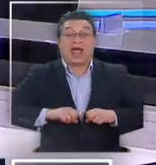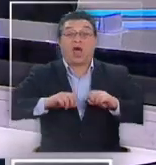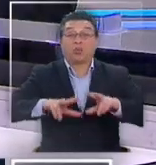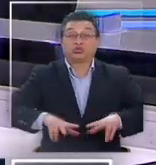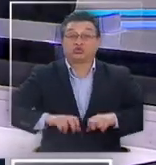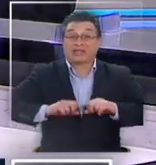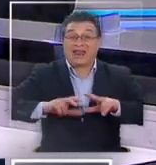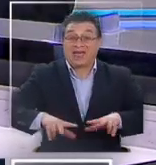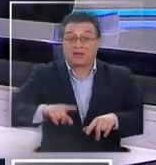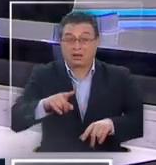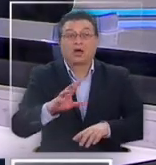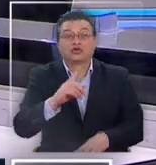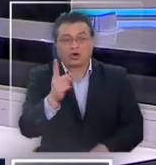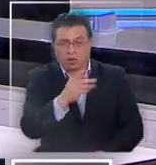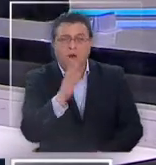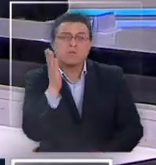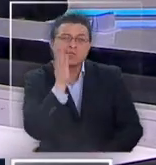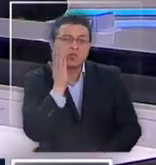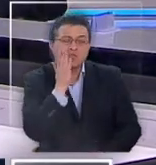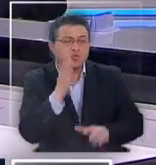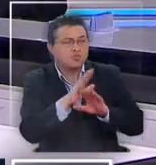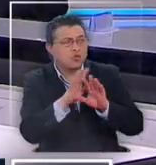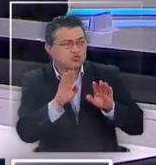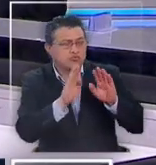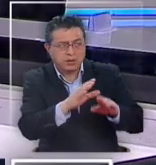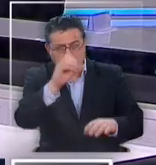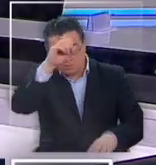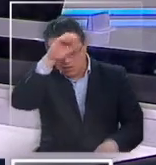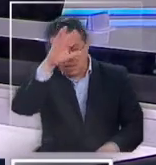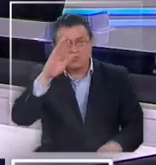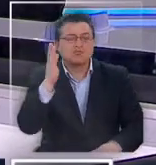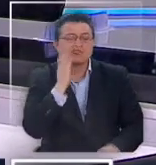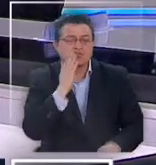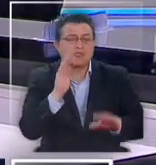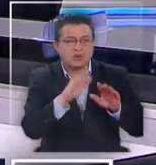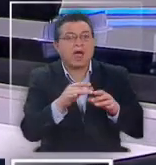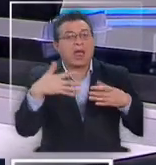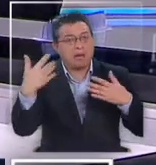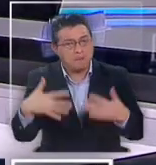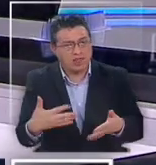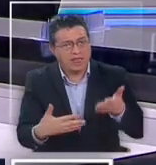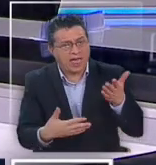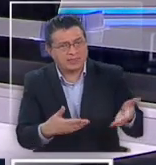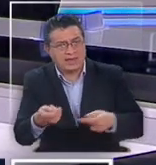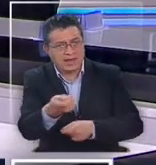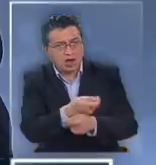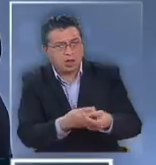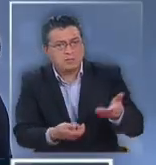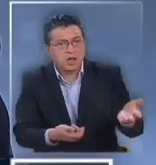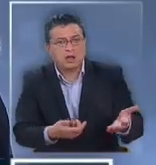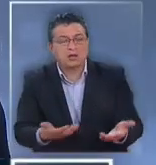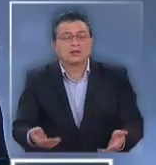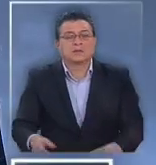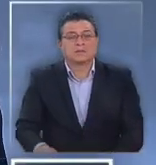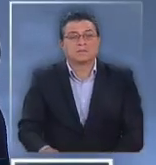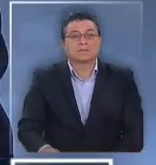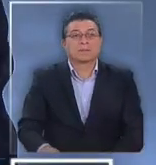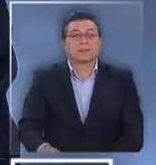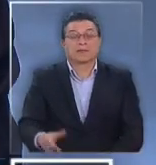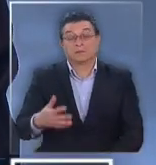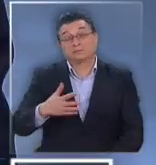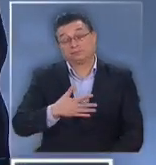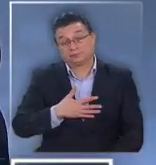donde mucha más cercanía más cultura minera del resto del país dado el peso específico que tiene su economía yo creo